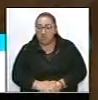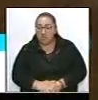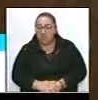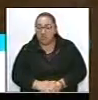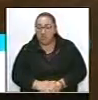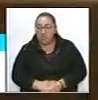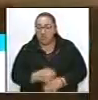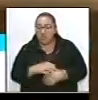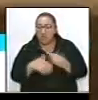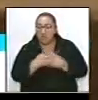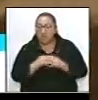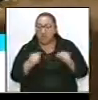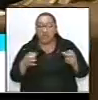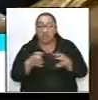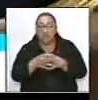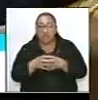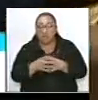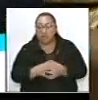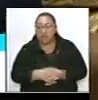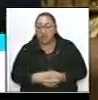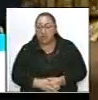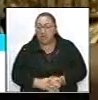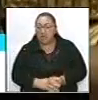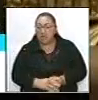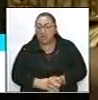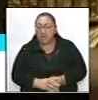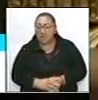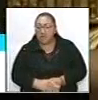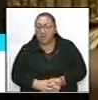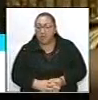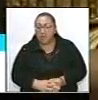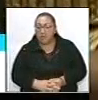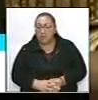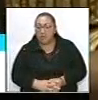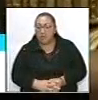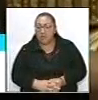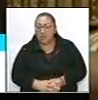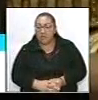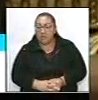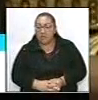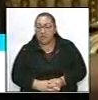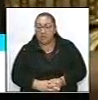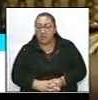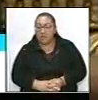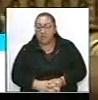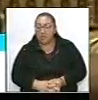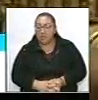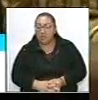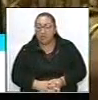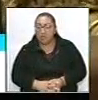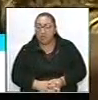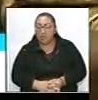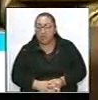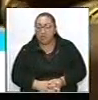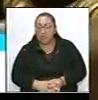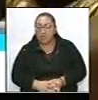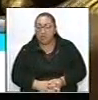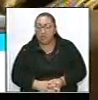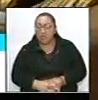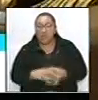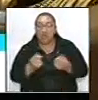que estructure el sistema, que lo integre de alguna manera. Es más, hoy día ha salido